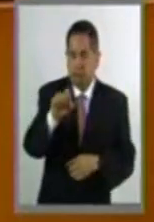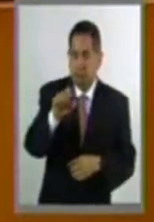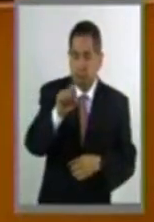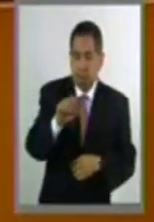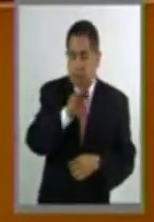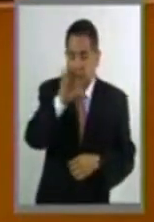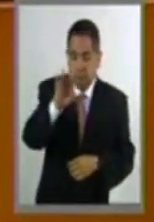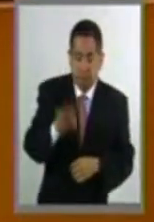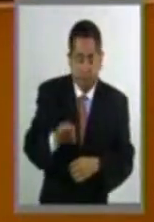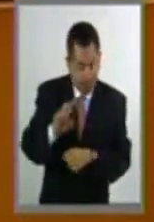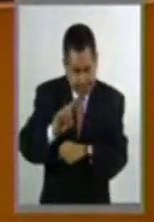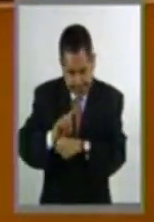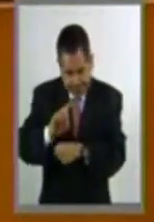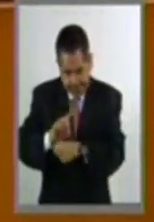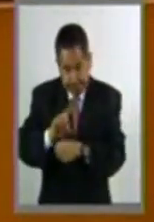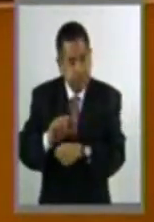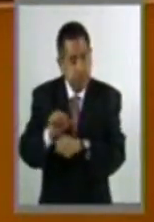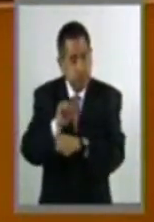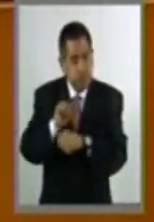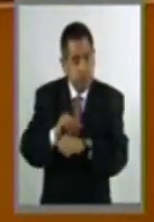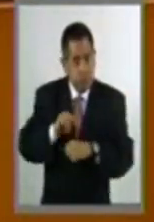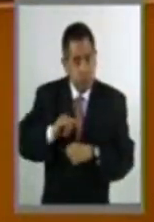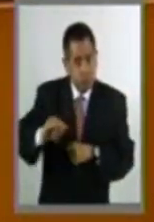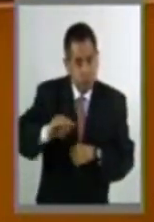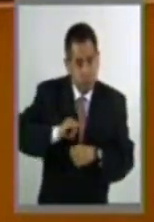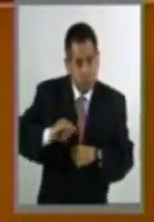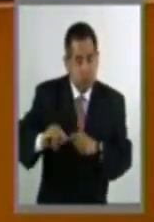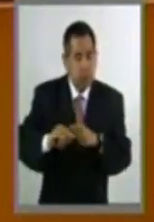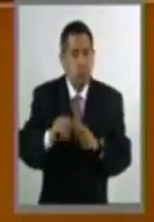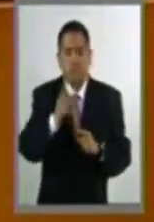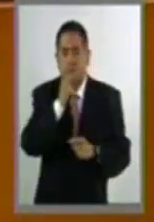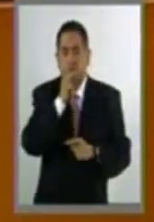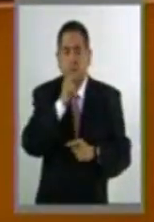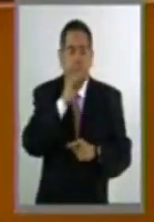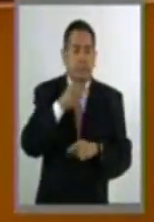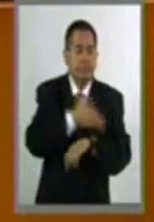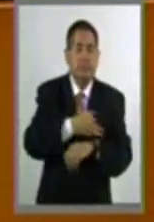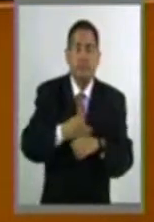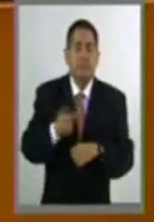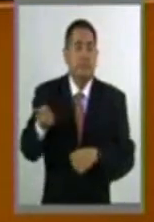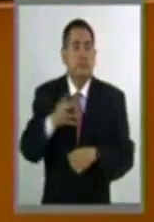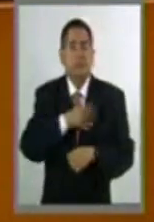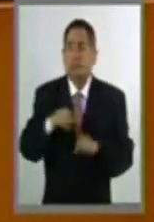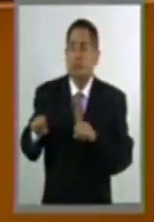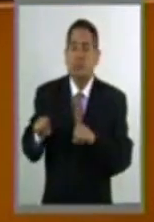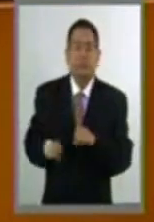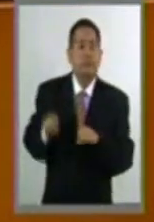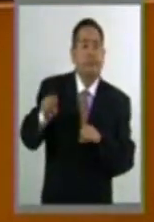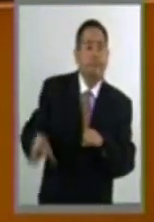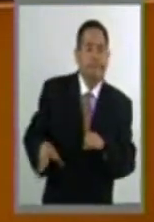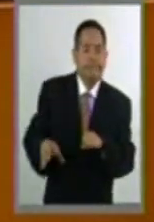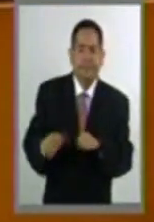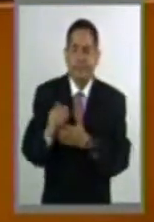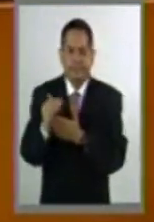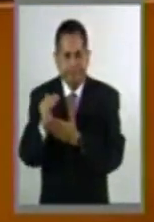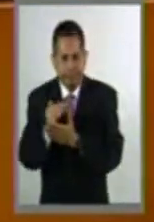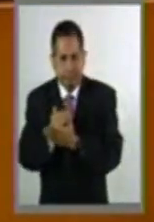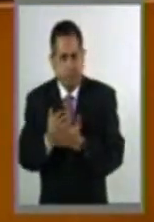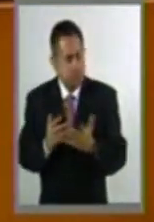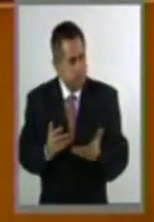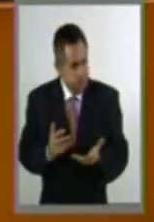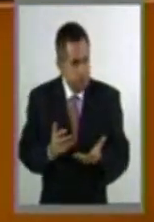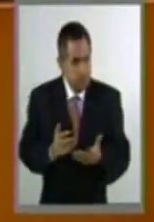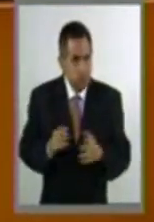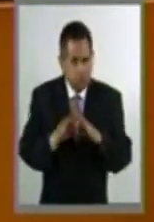que se realizan a diario en auto corresponden a padres de familia que trasladan a sus hijos a la escuela. El antecedente